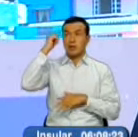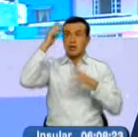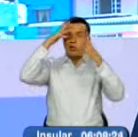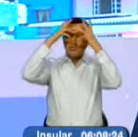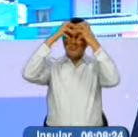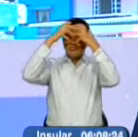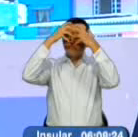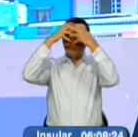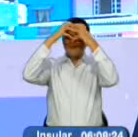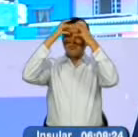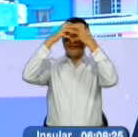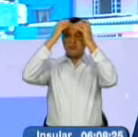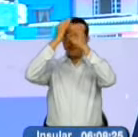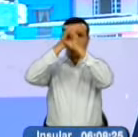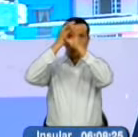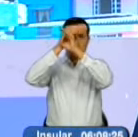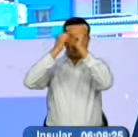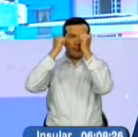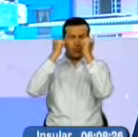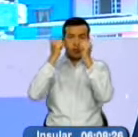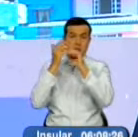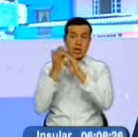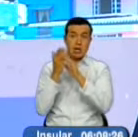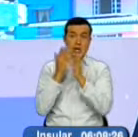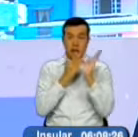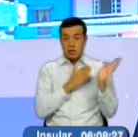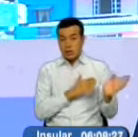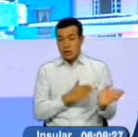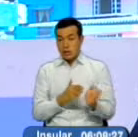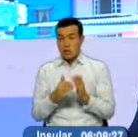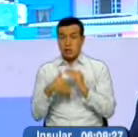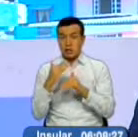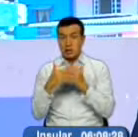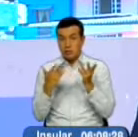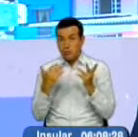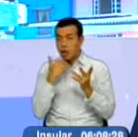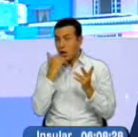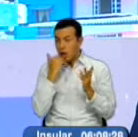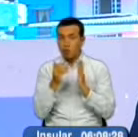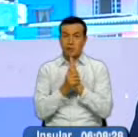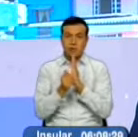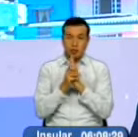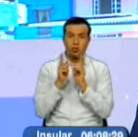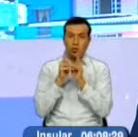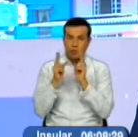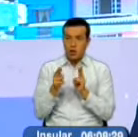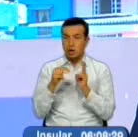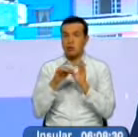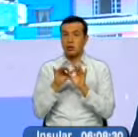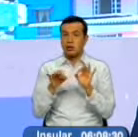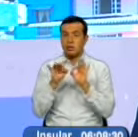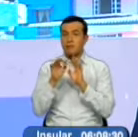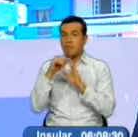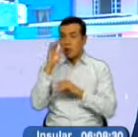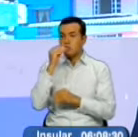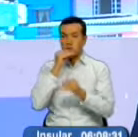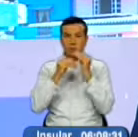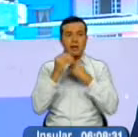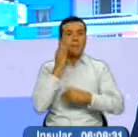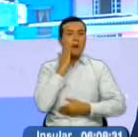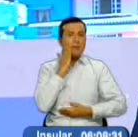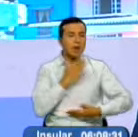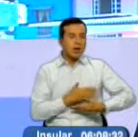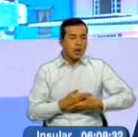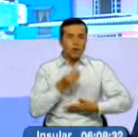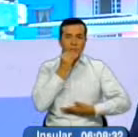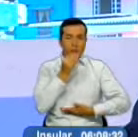y luego si es que no hemos actuado oportunamente ahí con construcción de capacidades humanas, fundamentalmente nutrición de las madres,